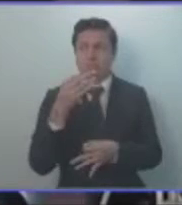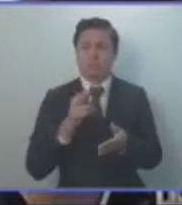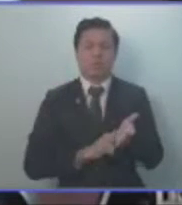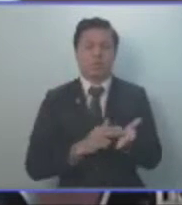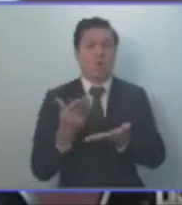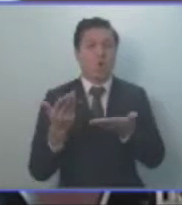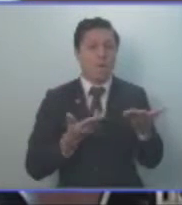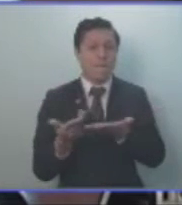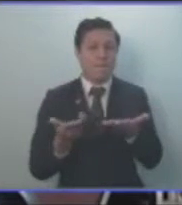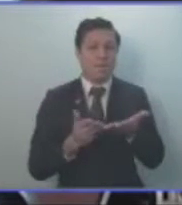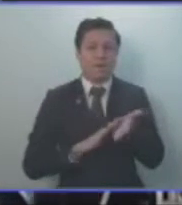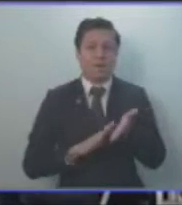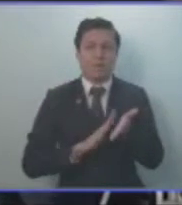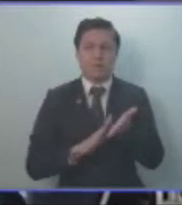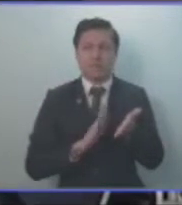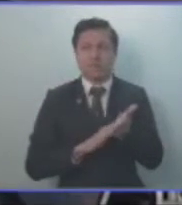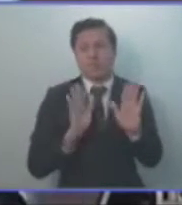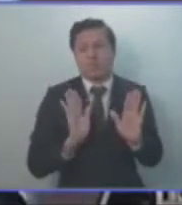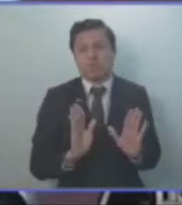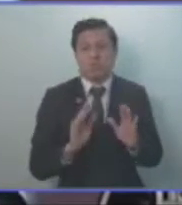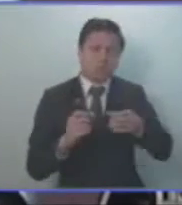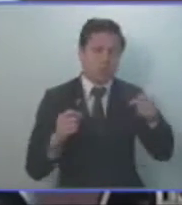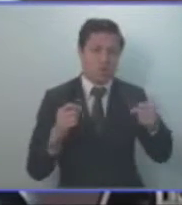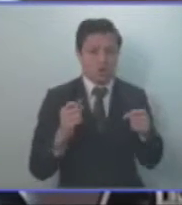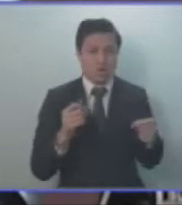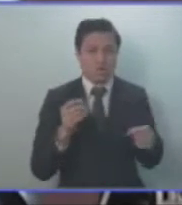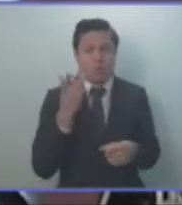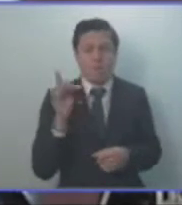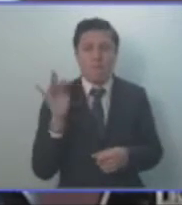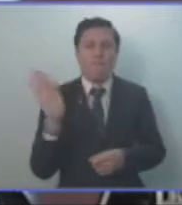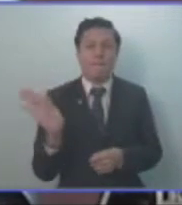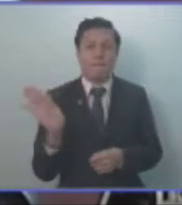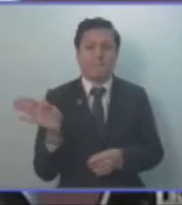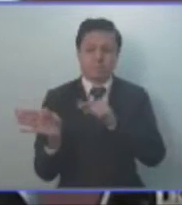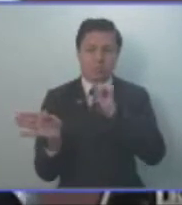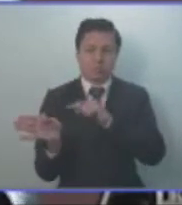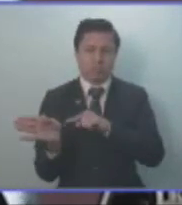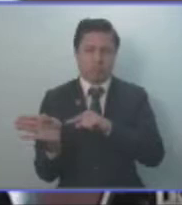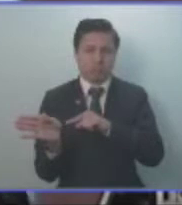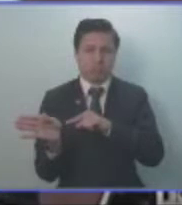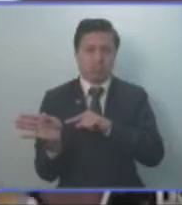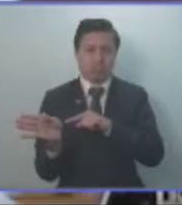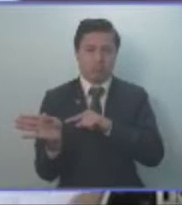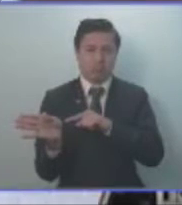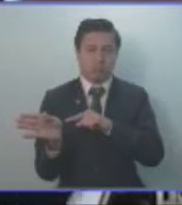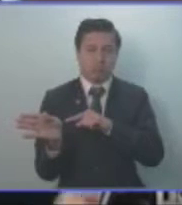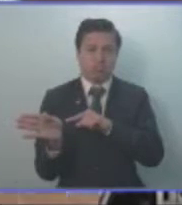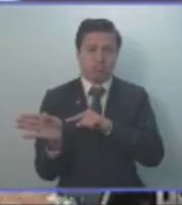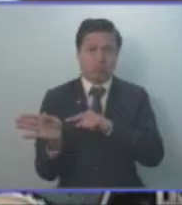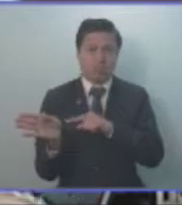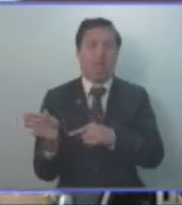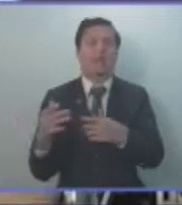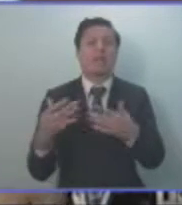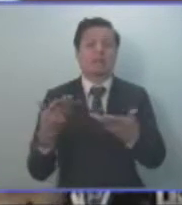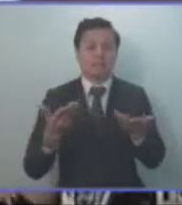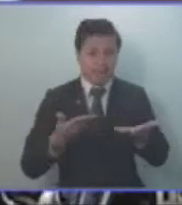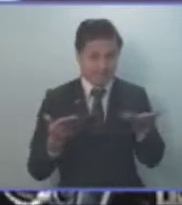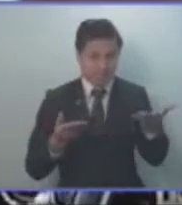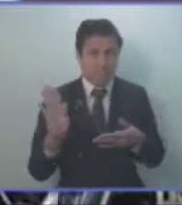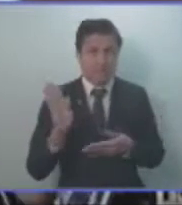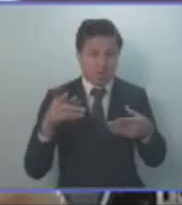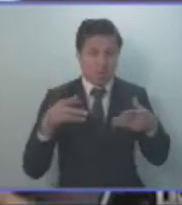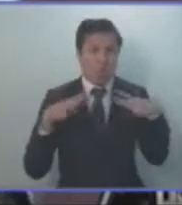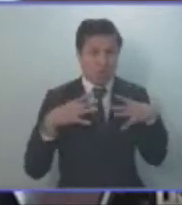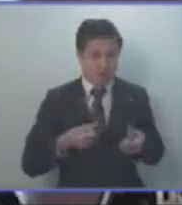u otro título traslaticio de dominio los vehículos en los que actualmente estas prestan dicho servicio